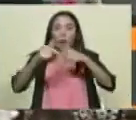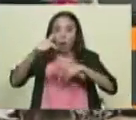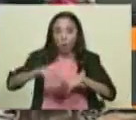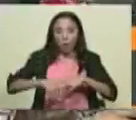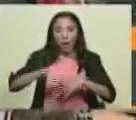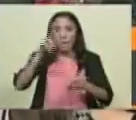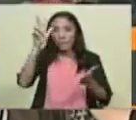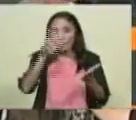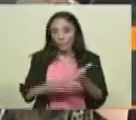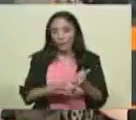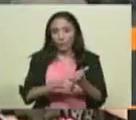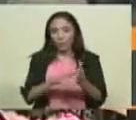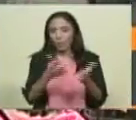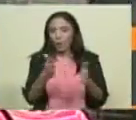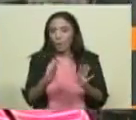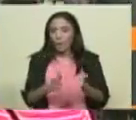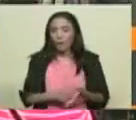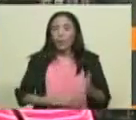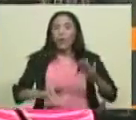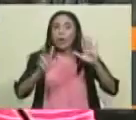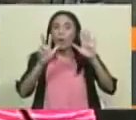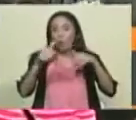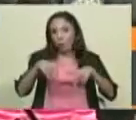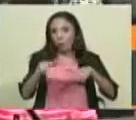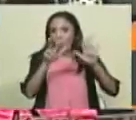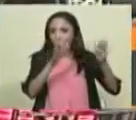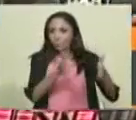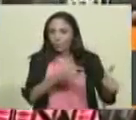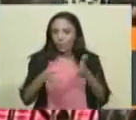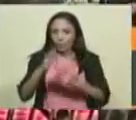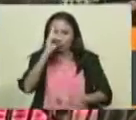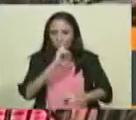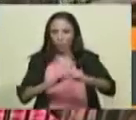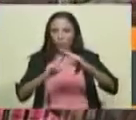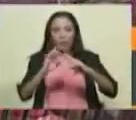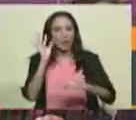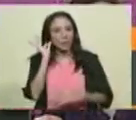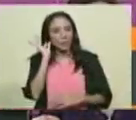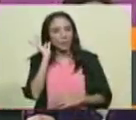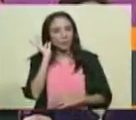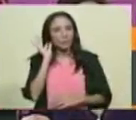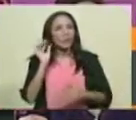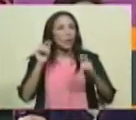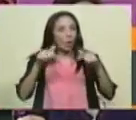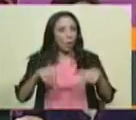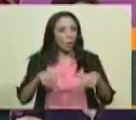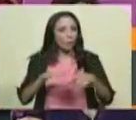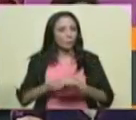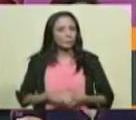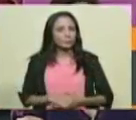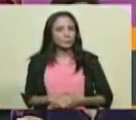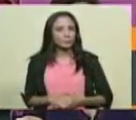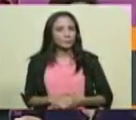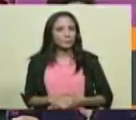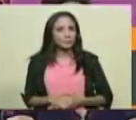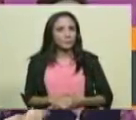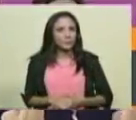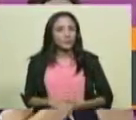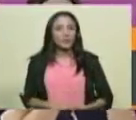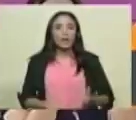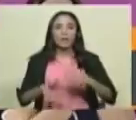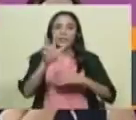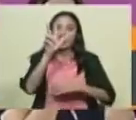llegando, 8 de marzo, en homenaje a la mujer venezolana, estoy llegando a